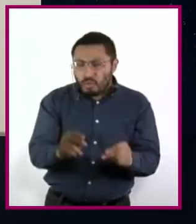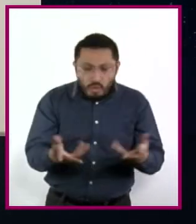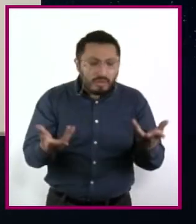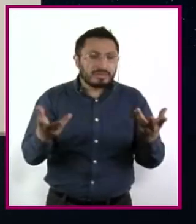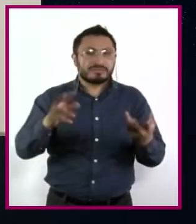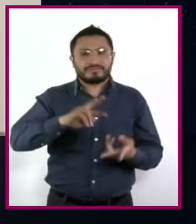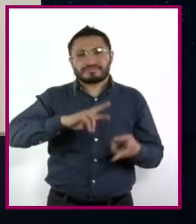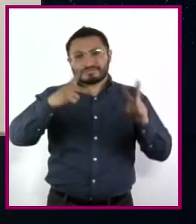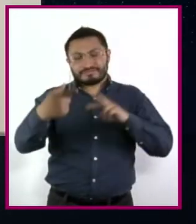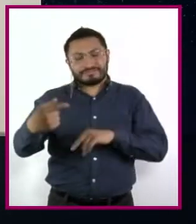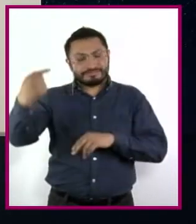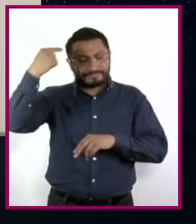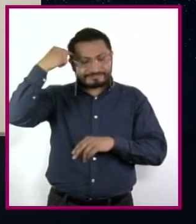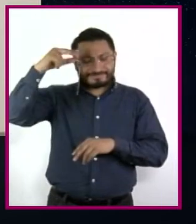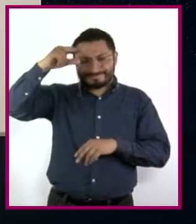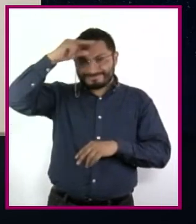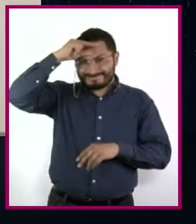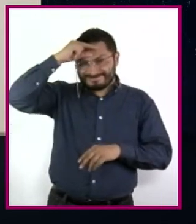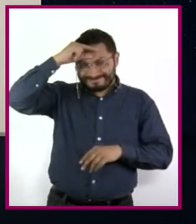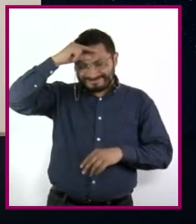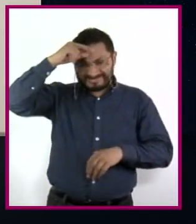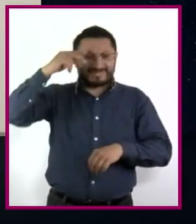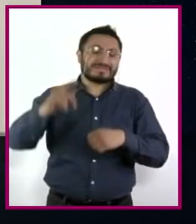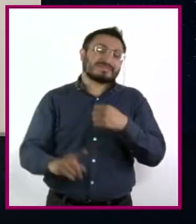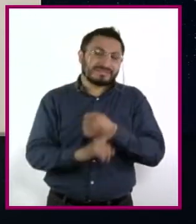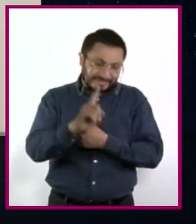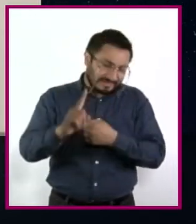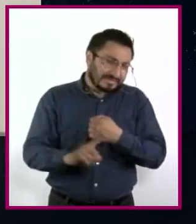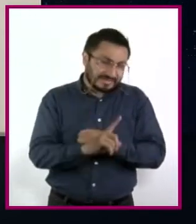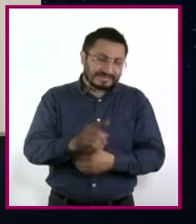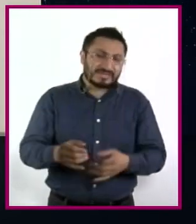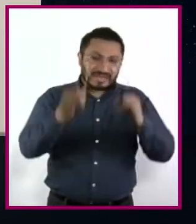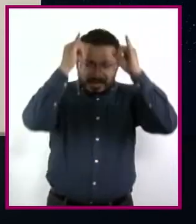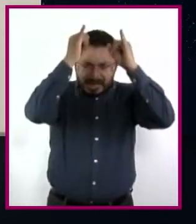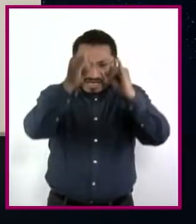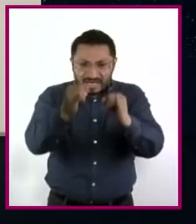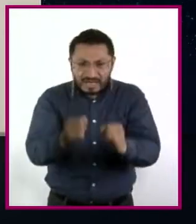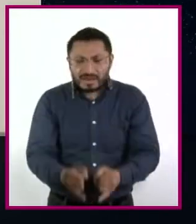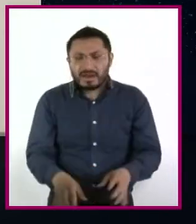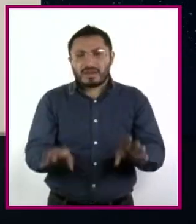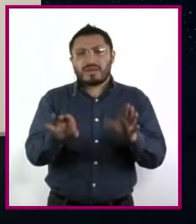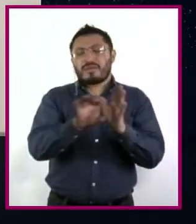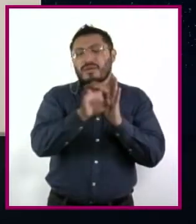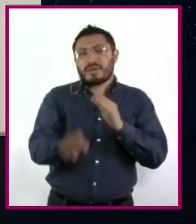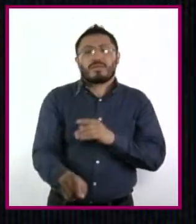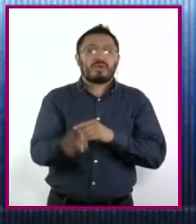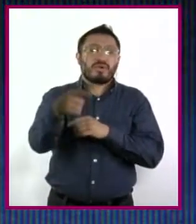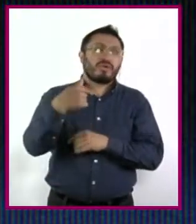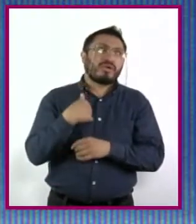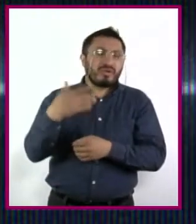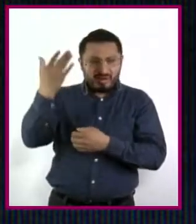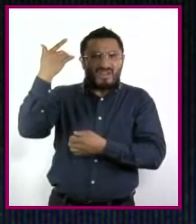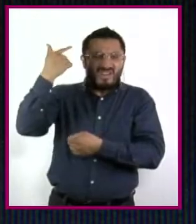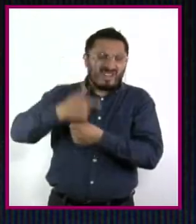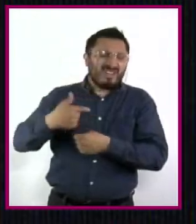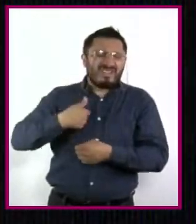la inteligencia, en esa identidad, es decir, en la capacidad de saber quién soy.